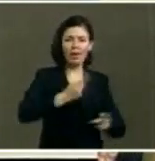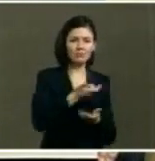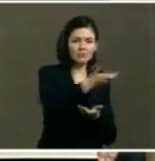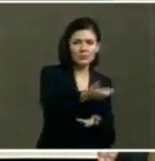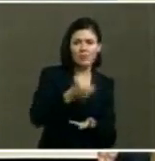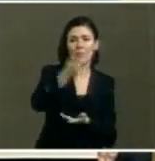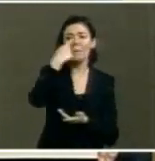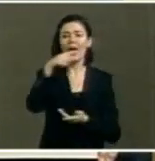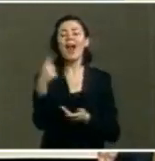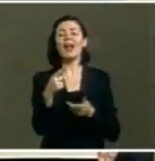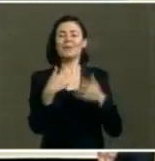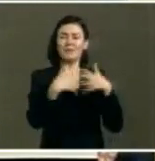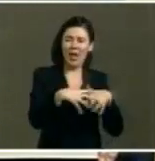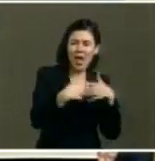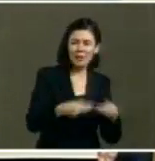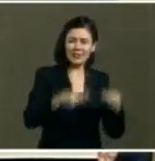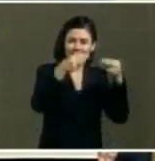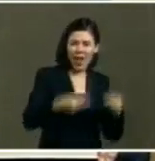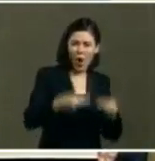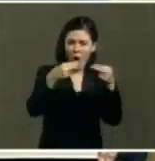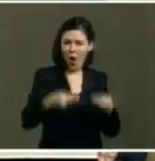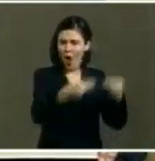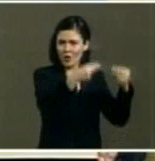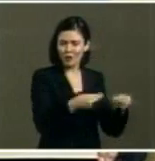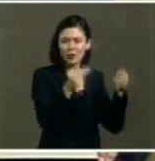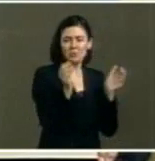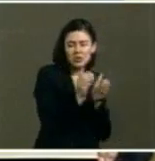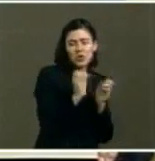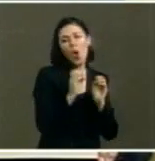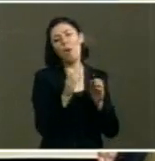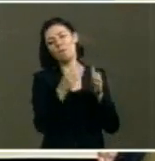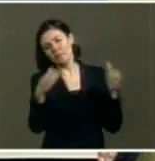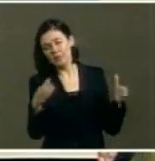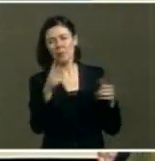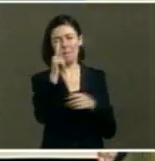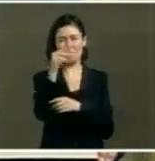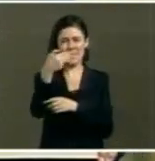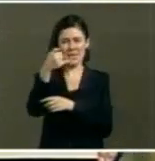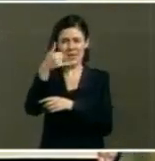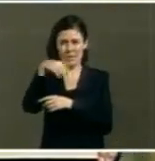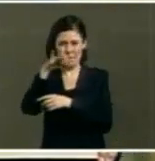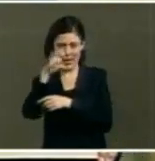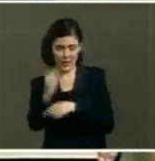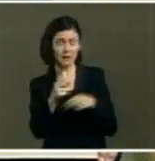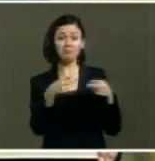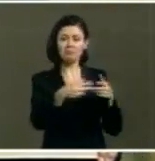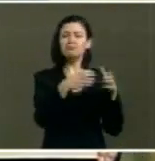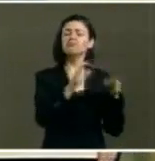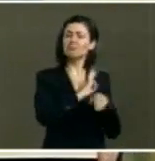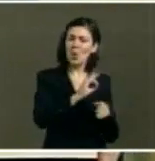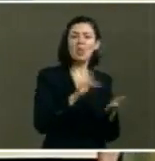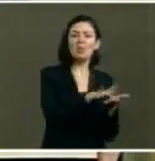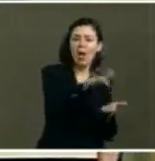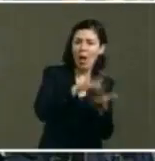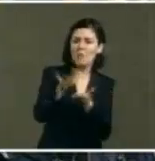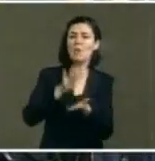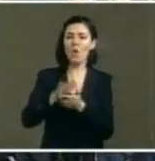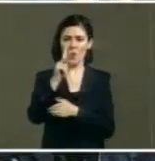por 6 lo que se alcanzó en todo el sexenio anterior, beneficiando a más de 300,000 pymes.